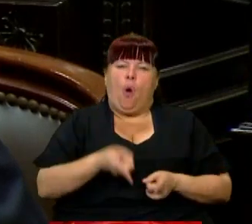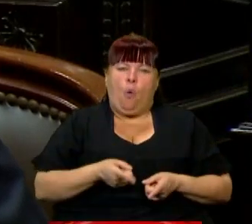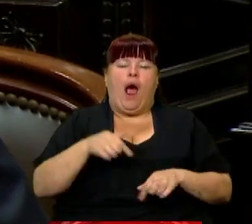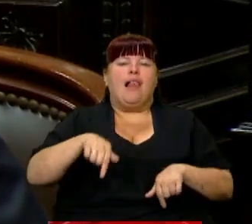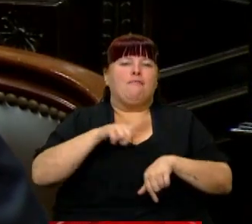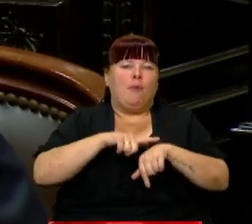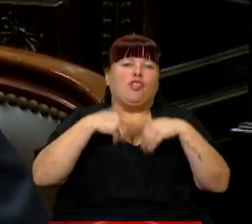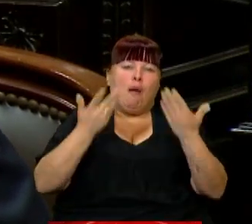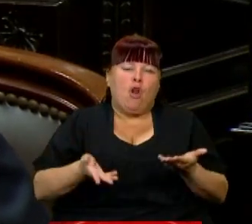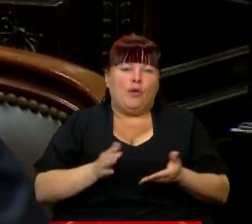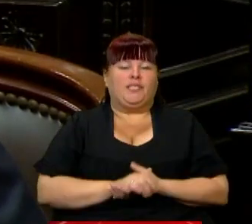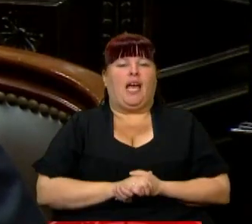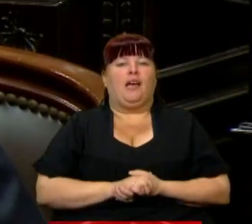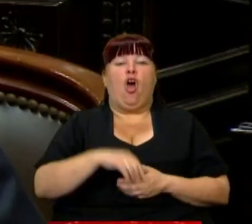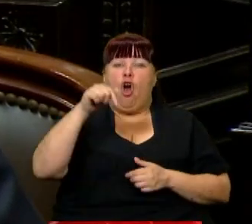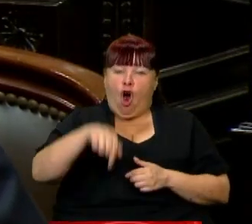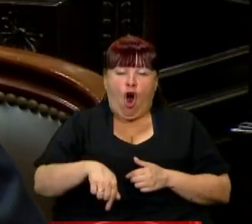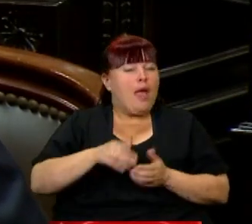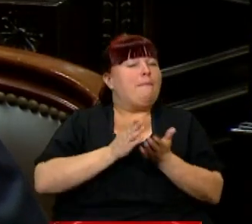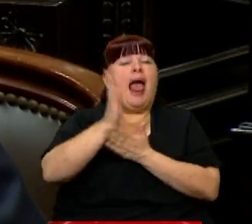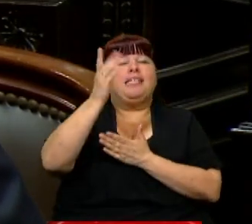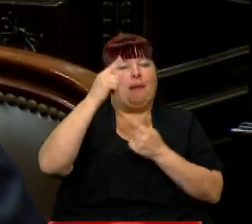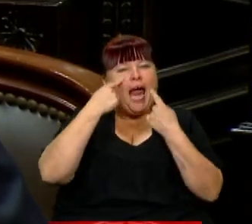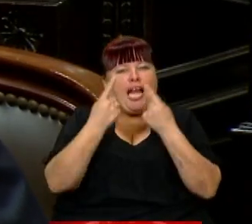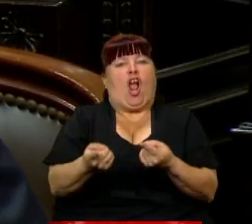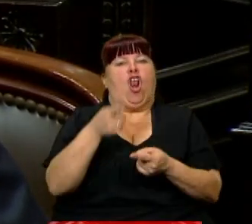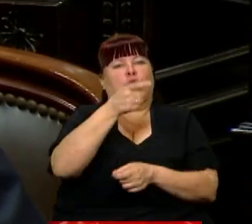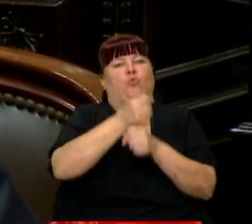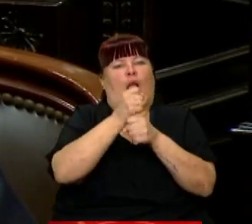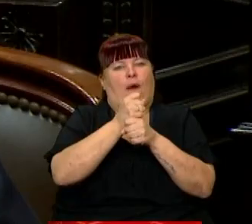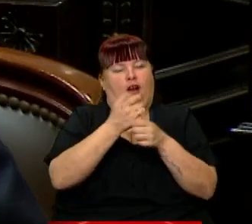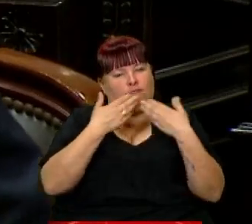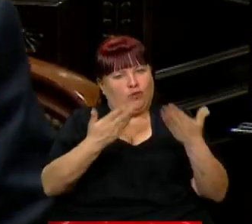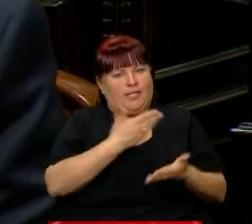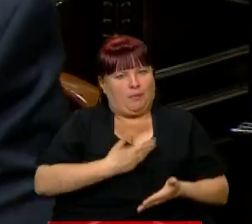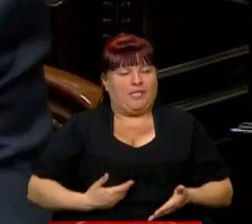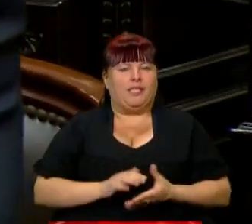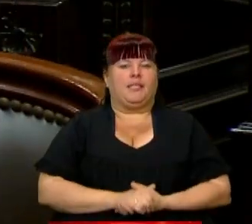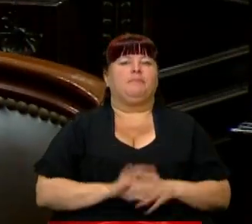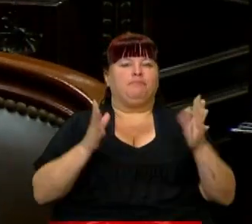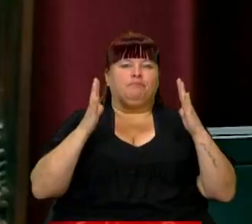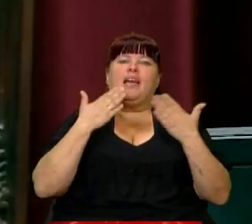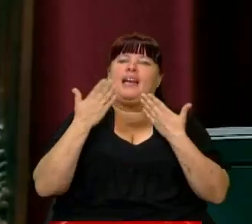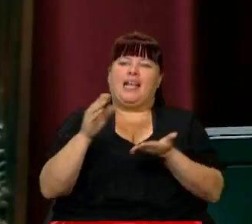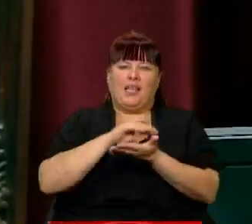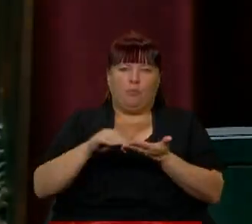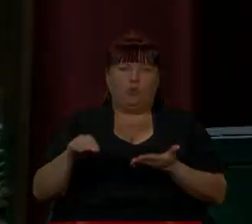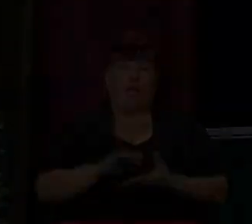vaya este momento de hoy y de siempre como un reconocimiento a lo que hicieron. Gracias, presidente. Gracias, diputado.